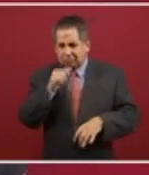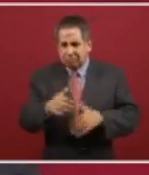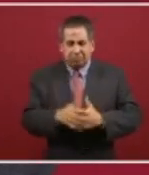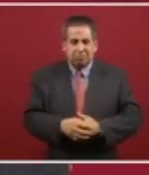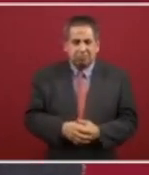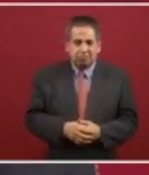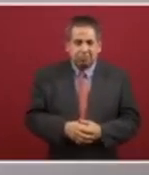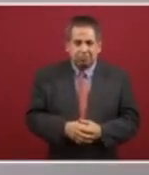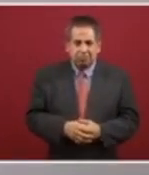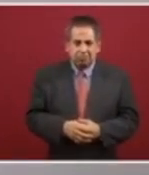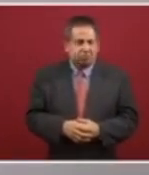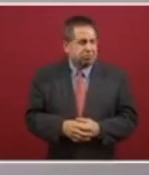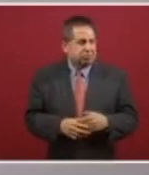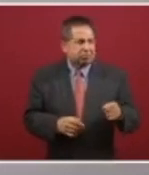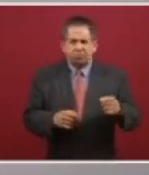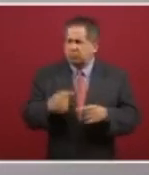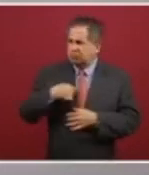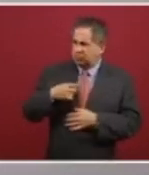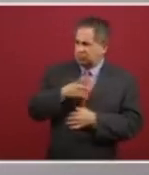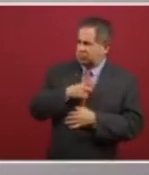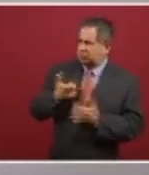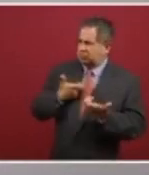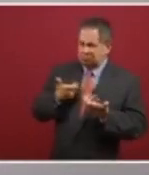No me des, ponme donde hay.